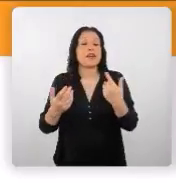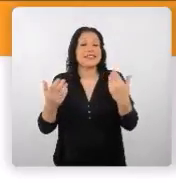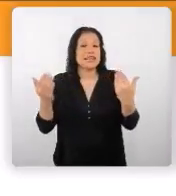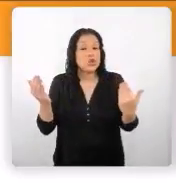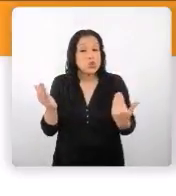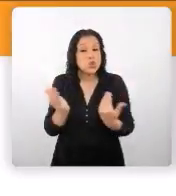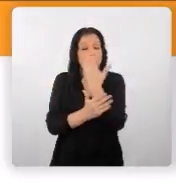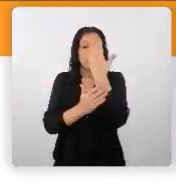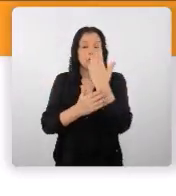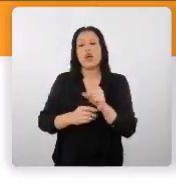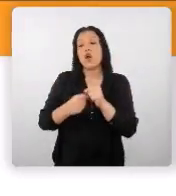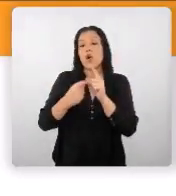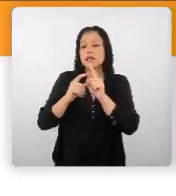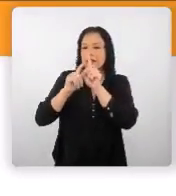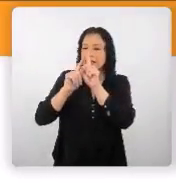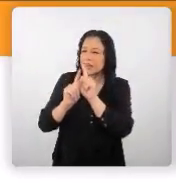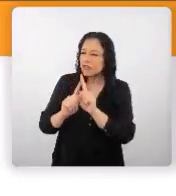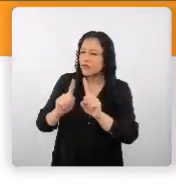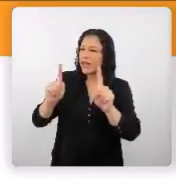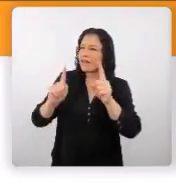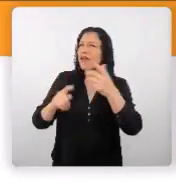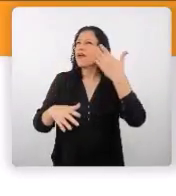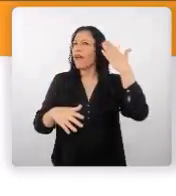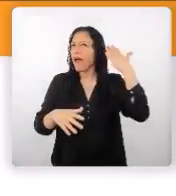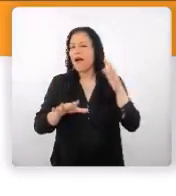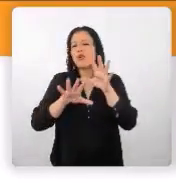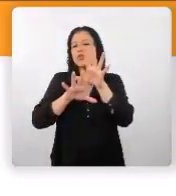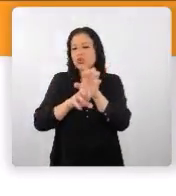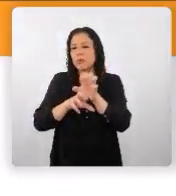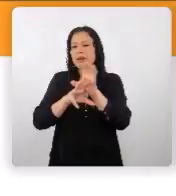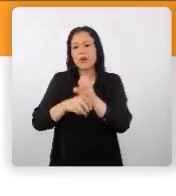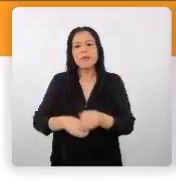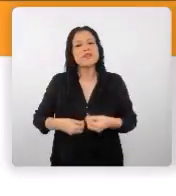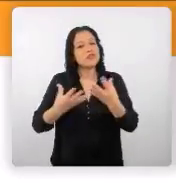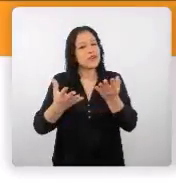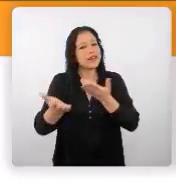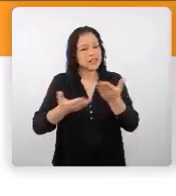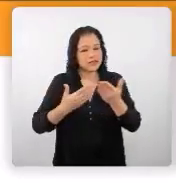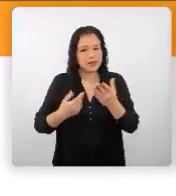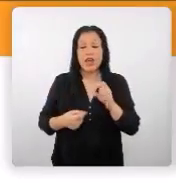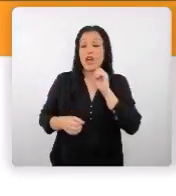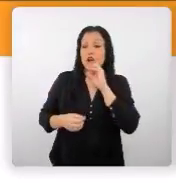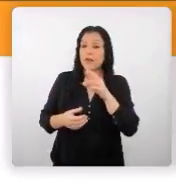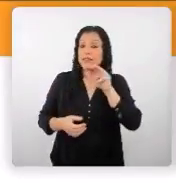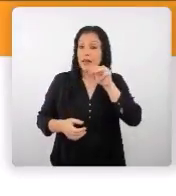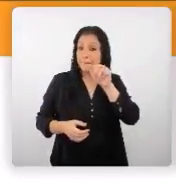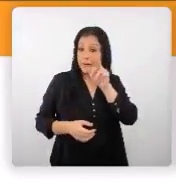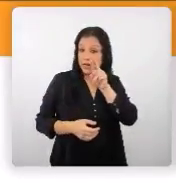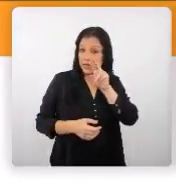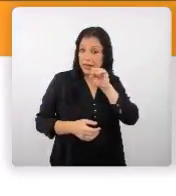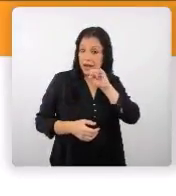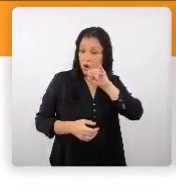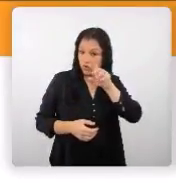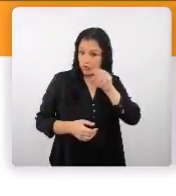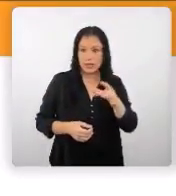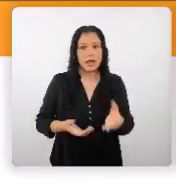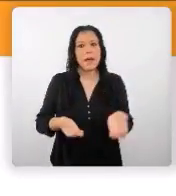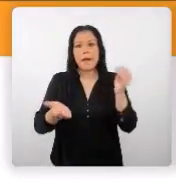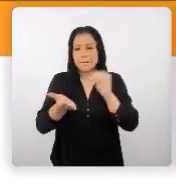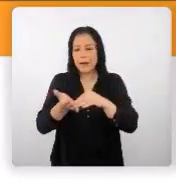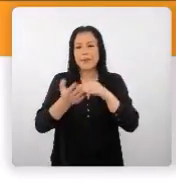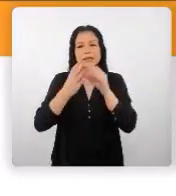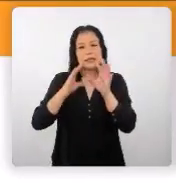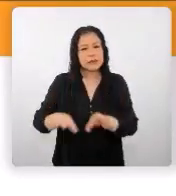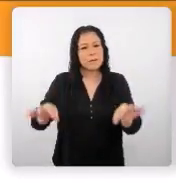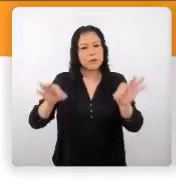que estén fuera de lo que tradicionalmente se vende, ¿no? Como mencionaba María José, cada vez es más importante para